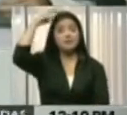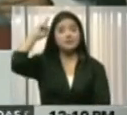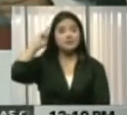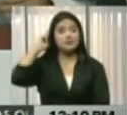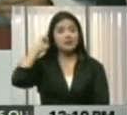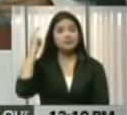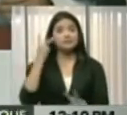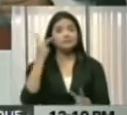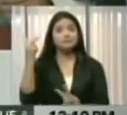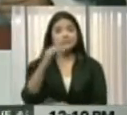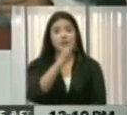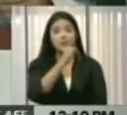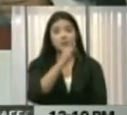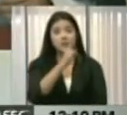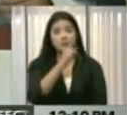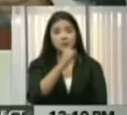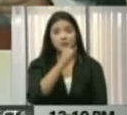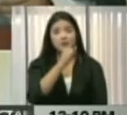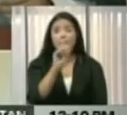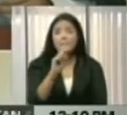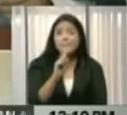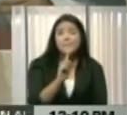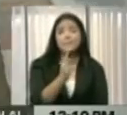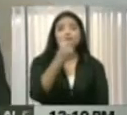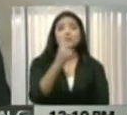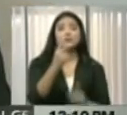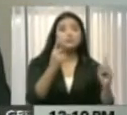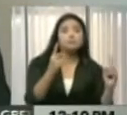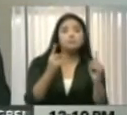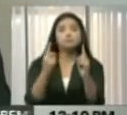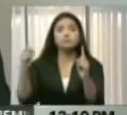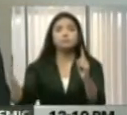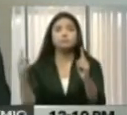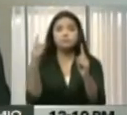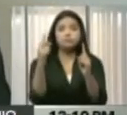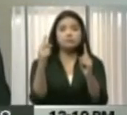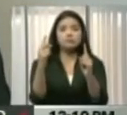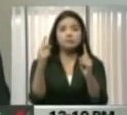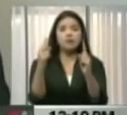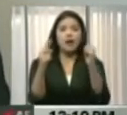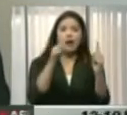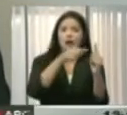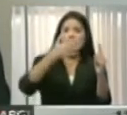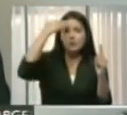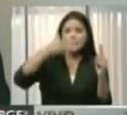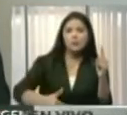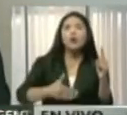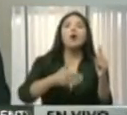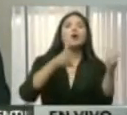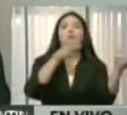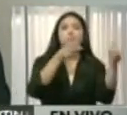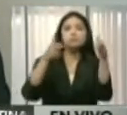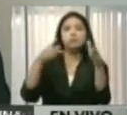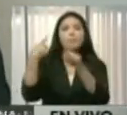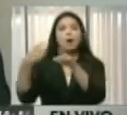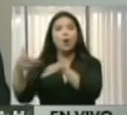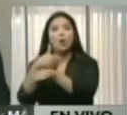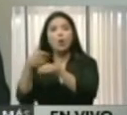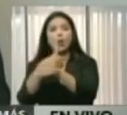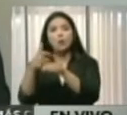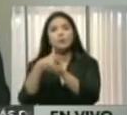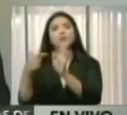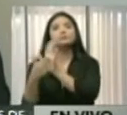Cancillería se genera información, el primer acercamiento entre el Ejército de Liberación Nacional de Colombia y el gobierno colombiano